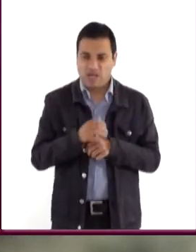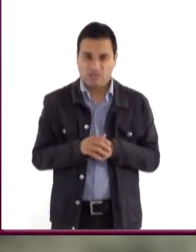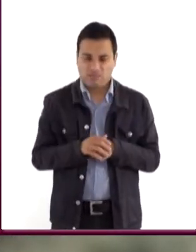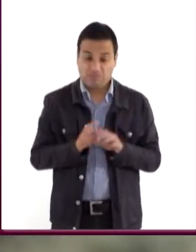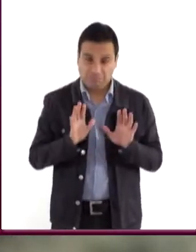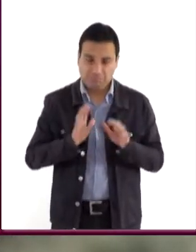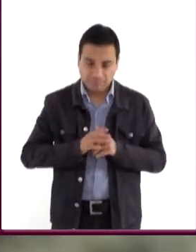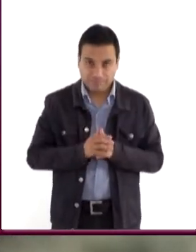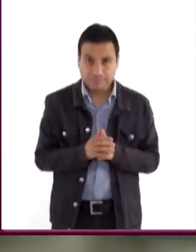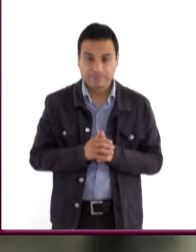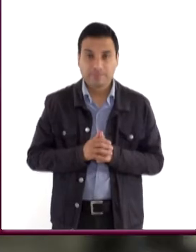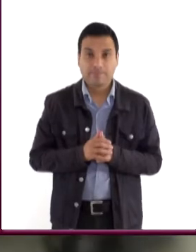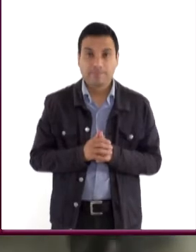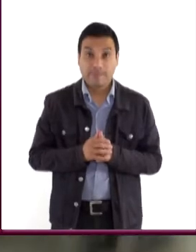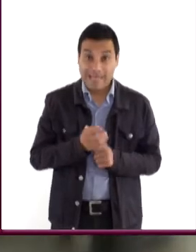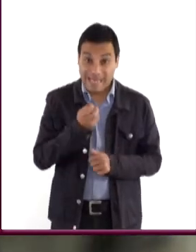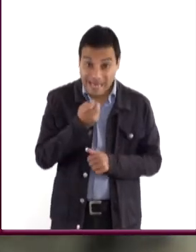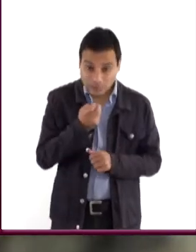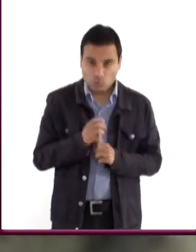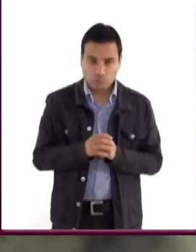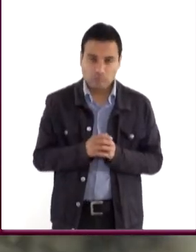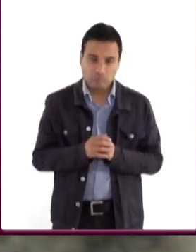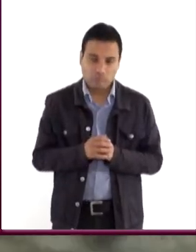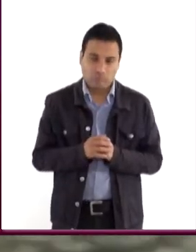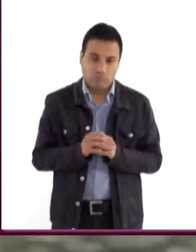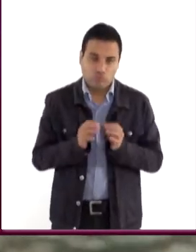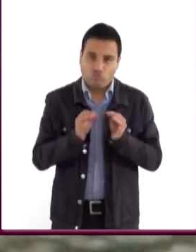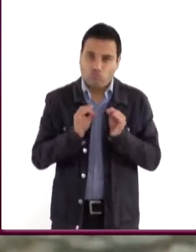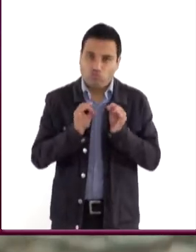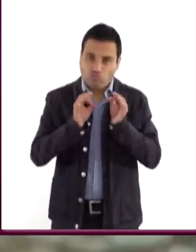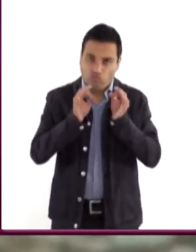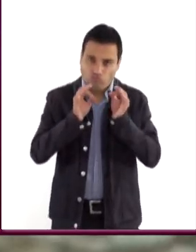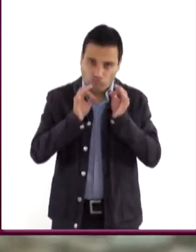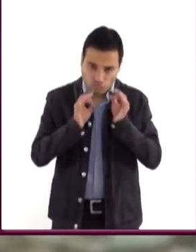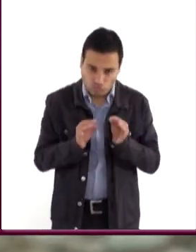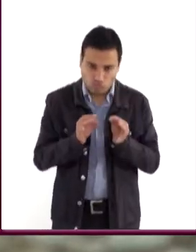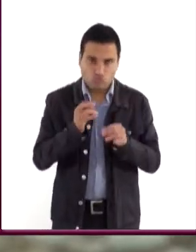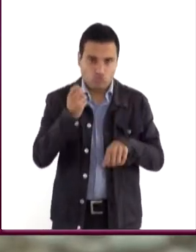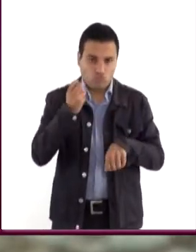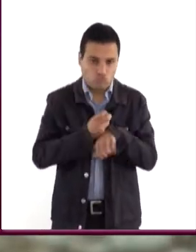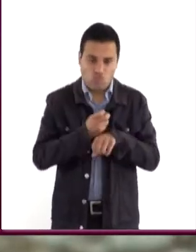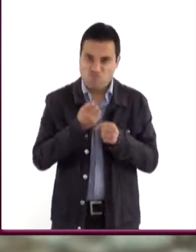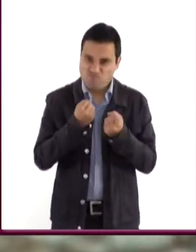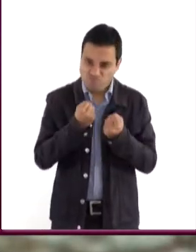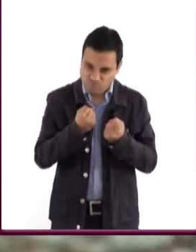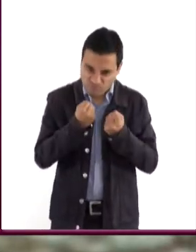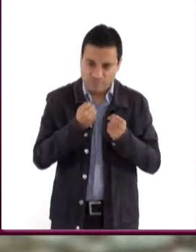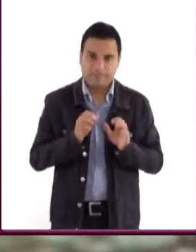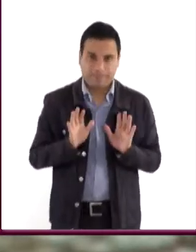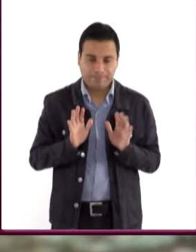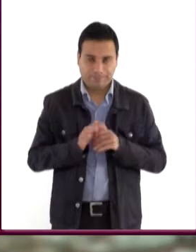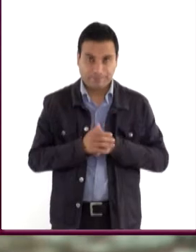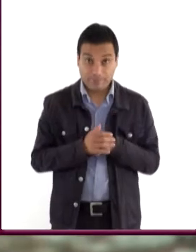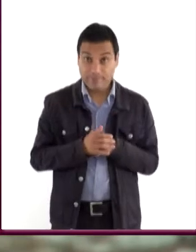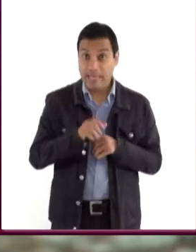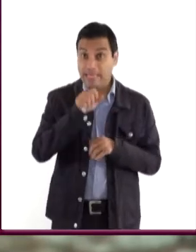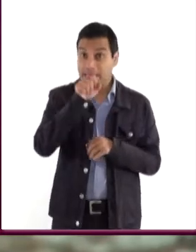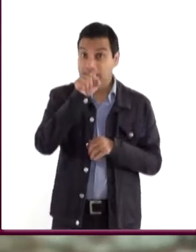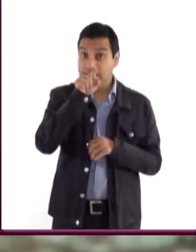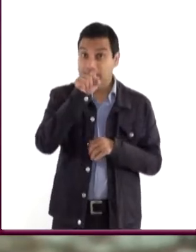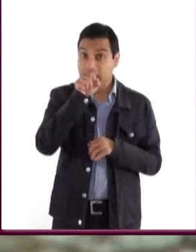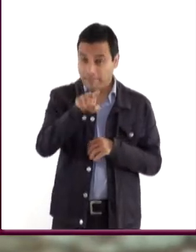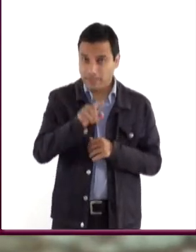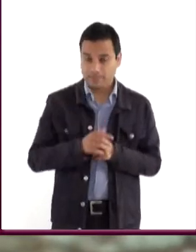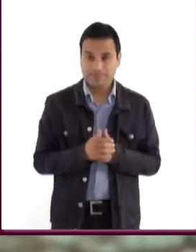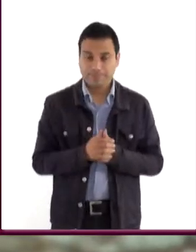¿no? Entonces, eso ya le da como un sostén bastante fuerte. Además de eso es como